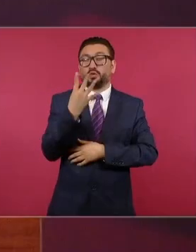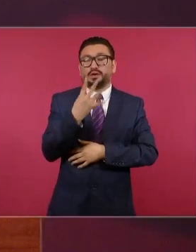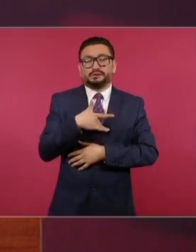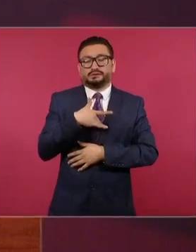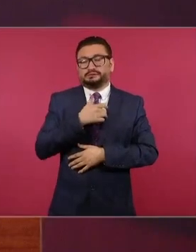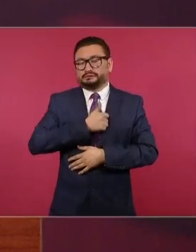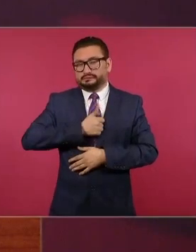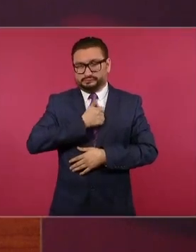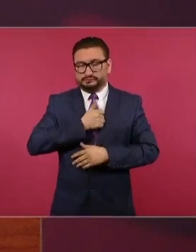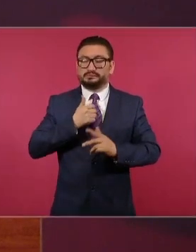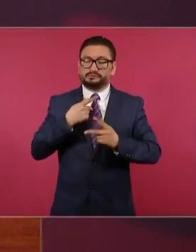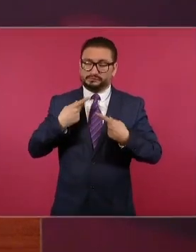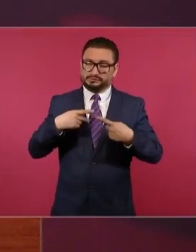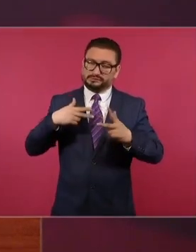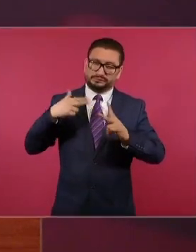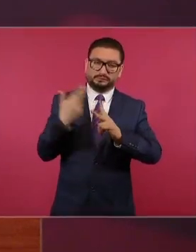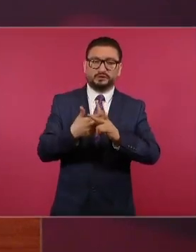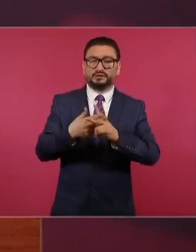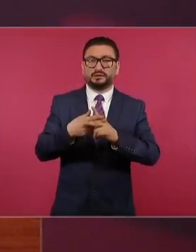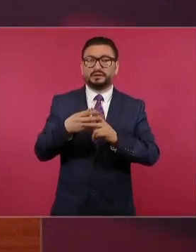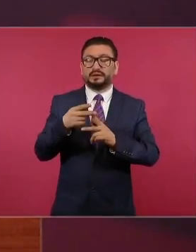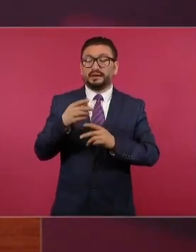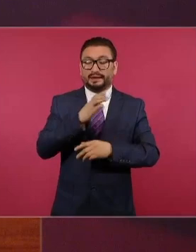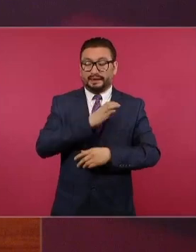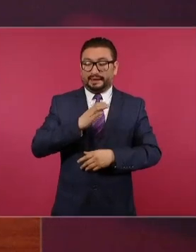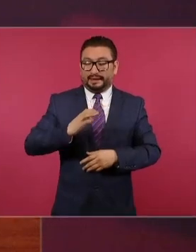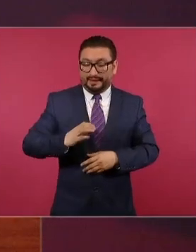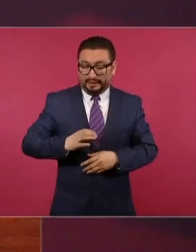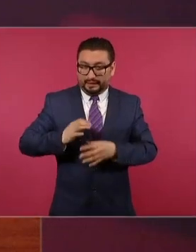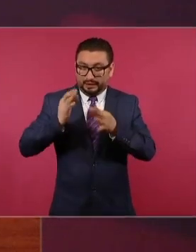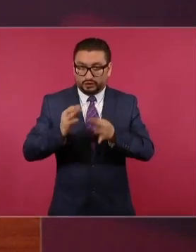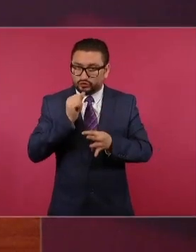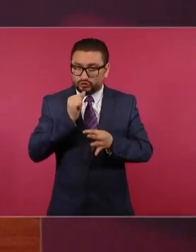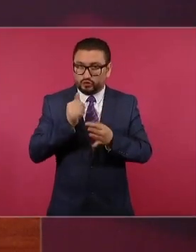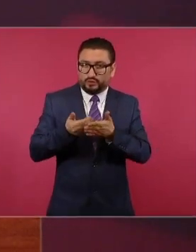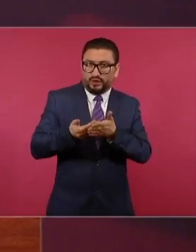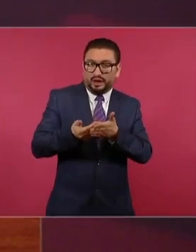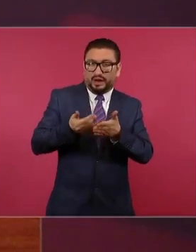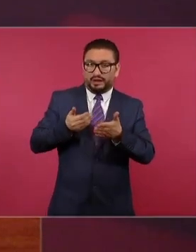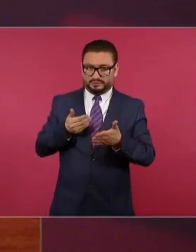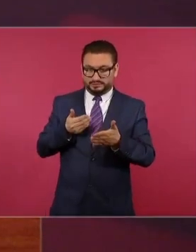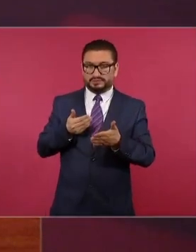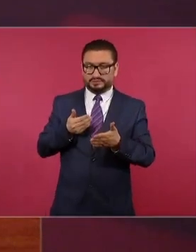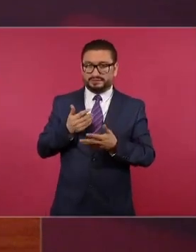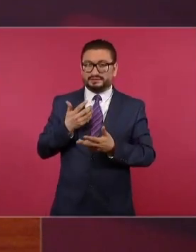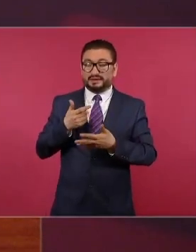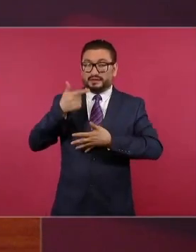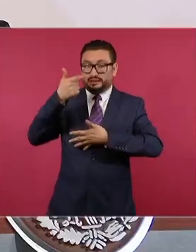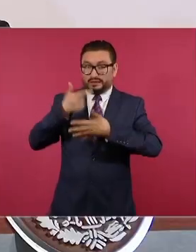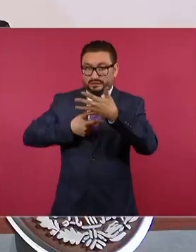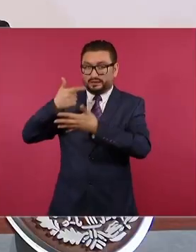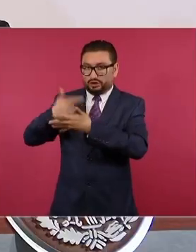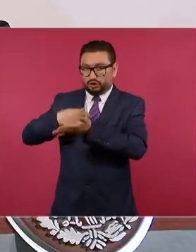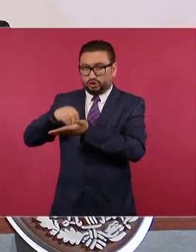lamentables homicidios de precandidatas es decir personas que estaban registrados